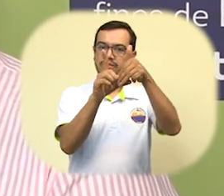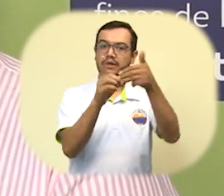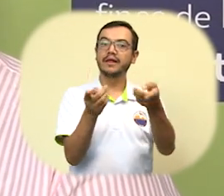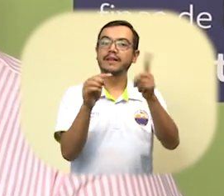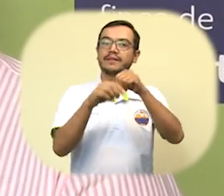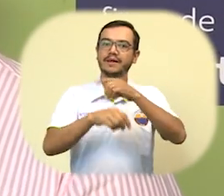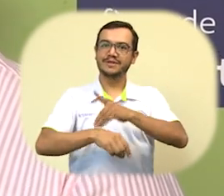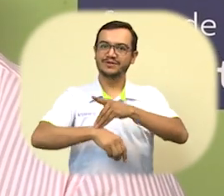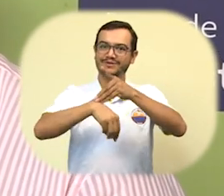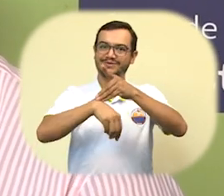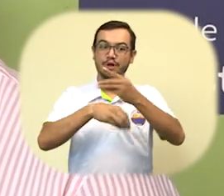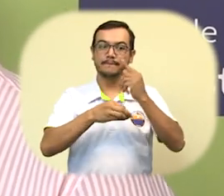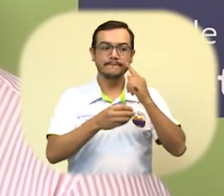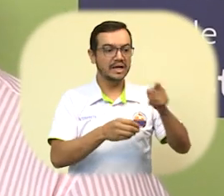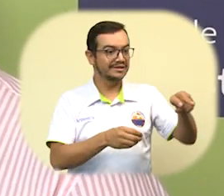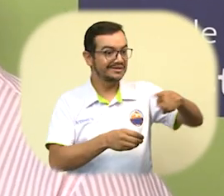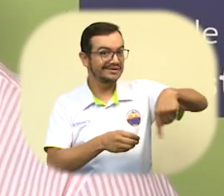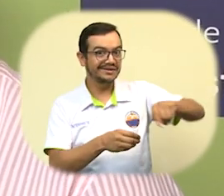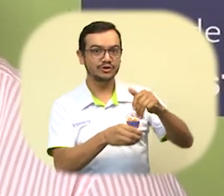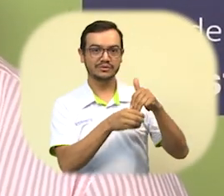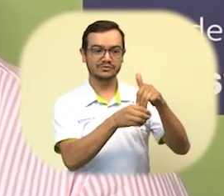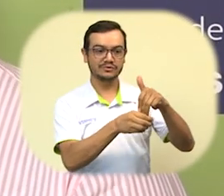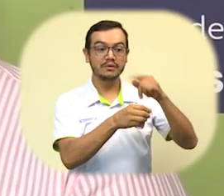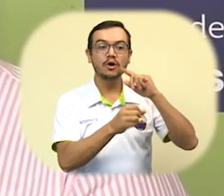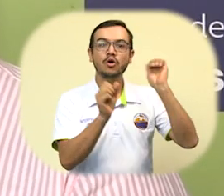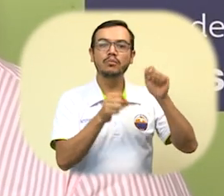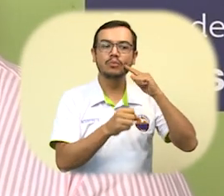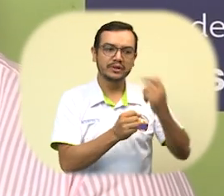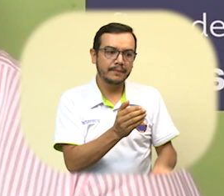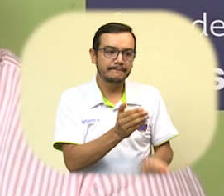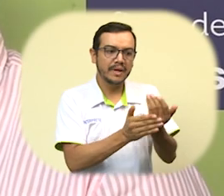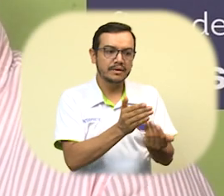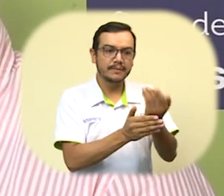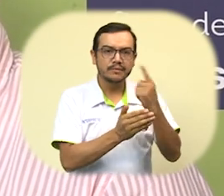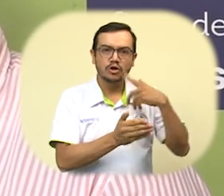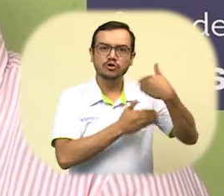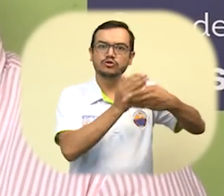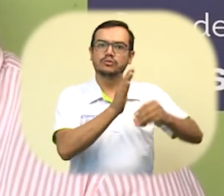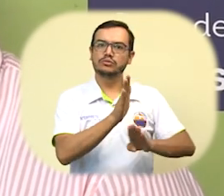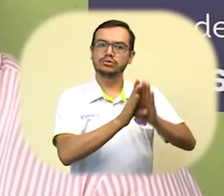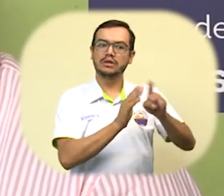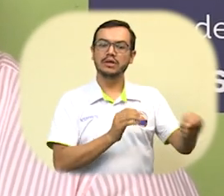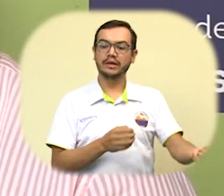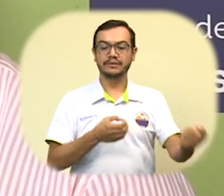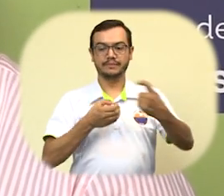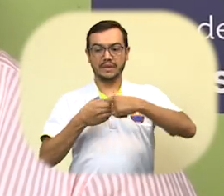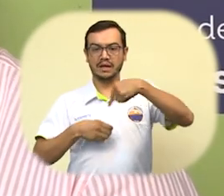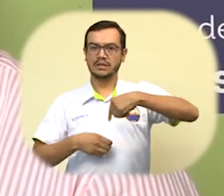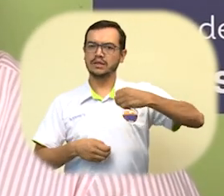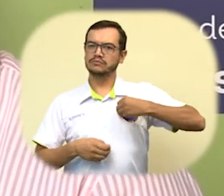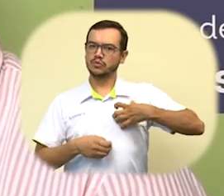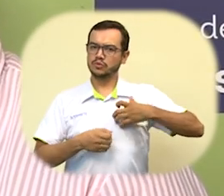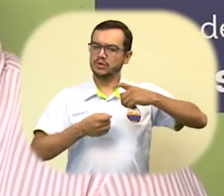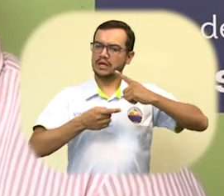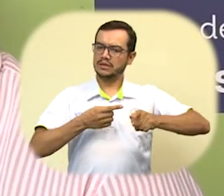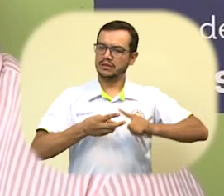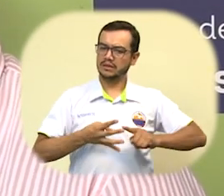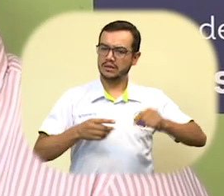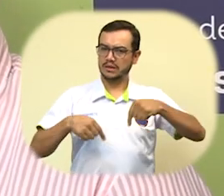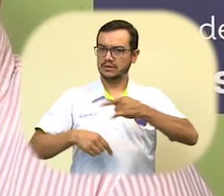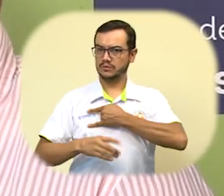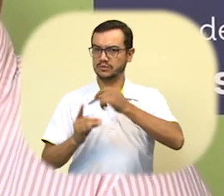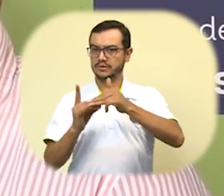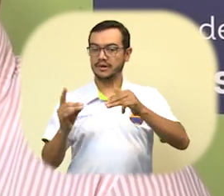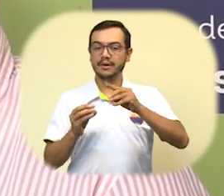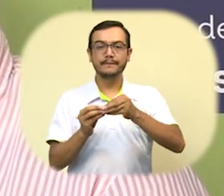Esto permitiendo la formación continua de esta población, que ya cuenta con una serie de beneficios en la universidad y asimismo le va a permitir pues